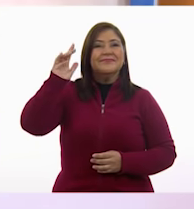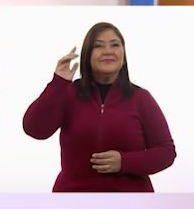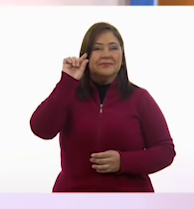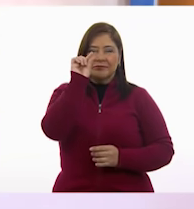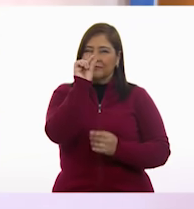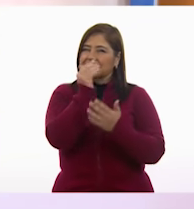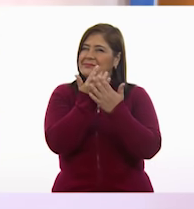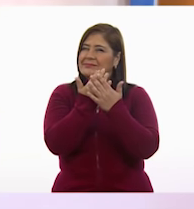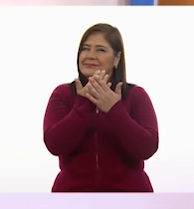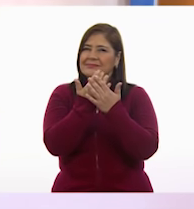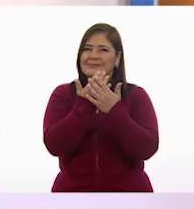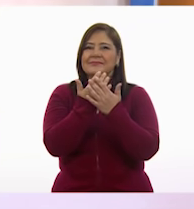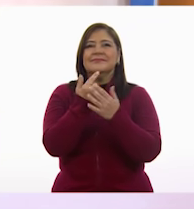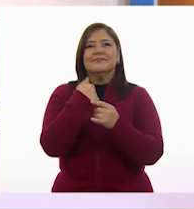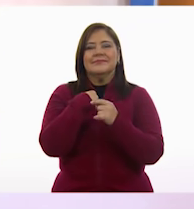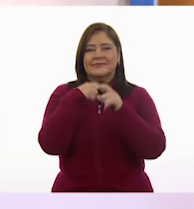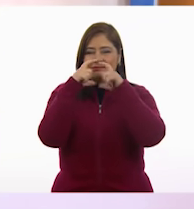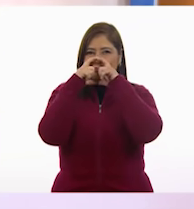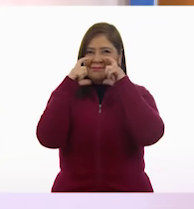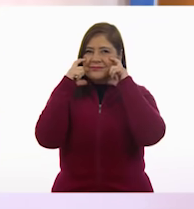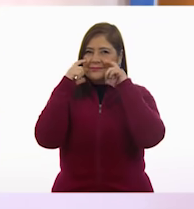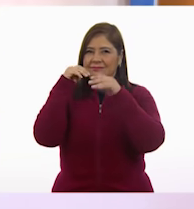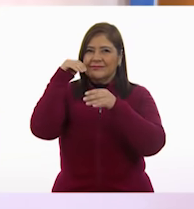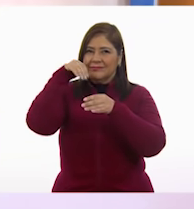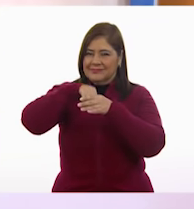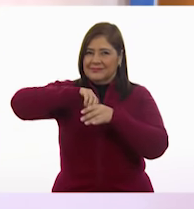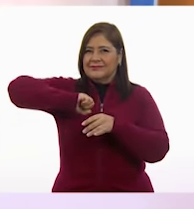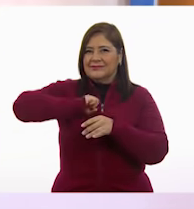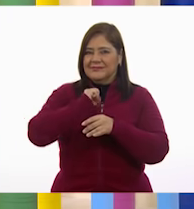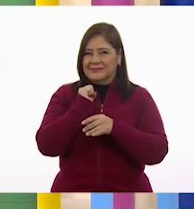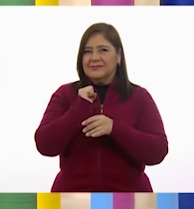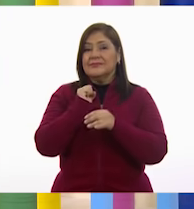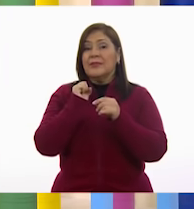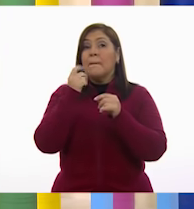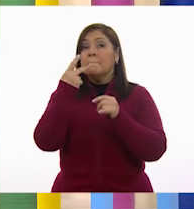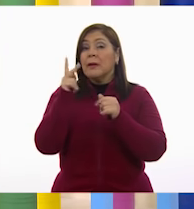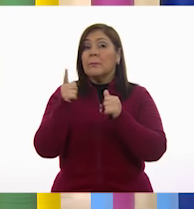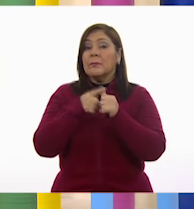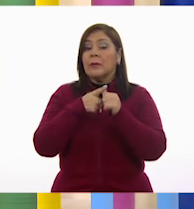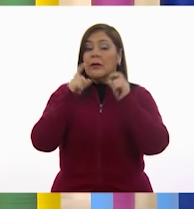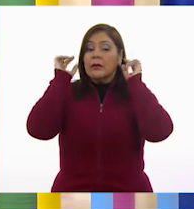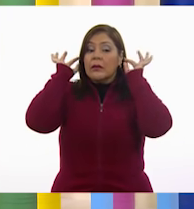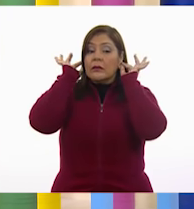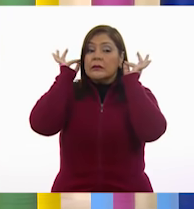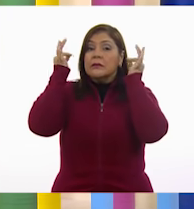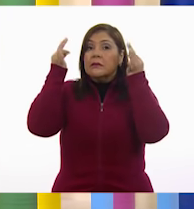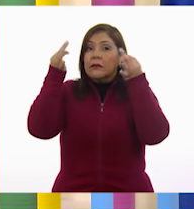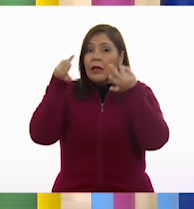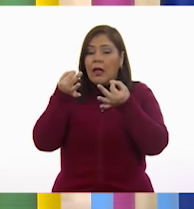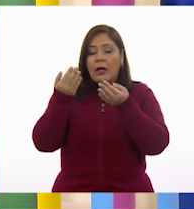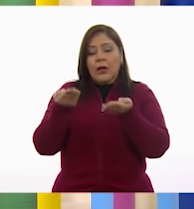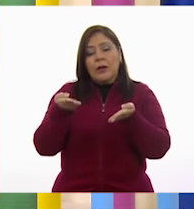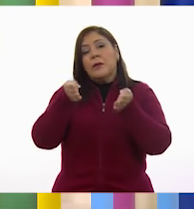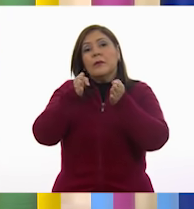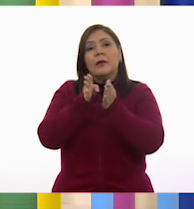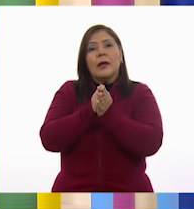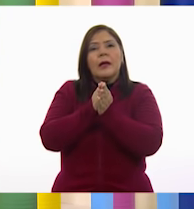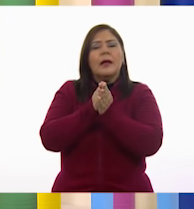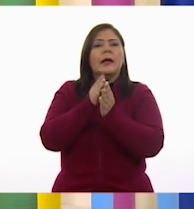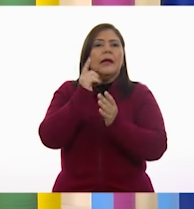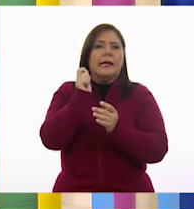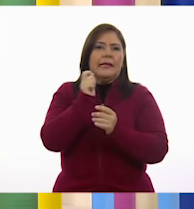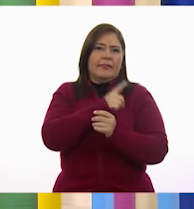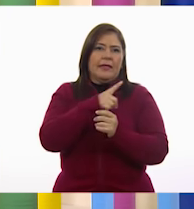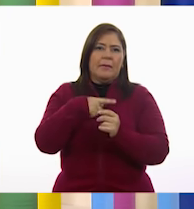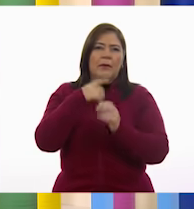Espérenme un momento. Me voy a quitar mi cubrebocas, tomándolo por las agarraderas, lo voy a doblar a la mitad, cuidando de no